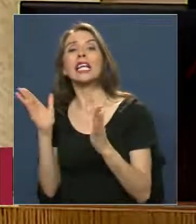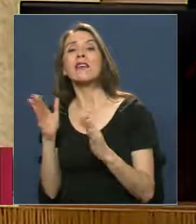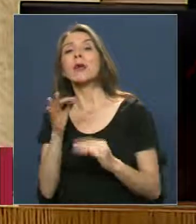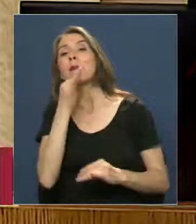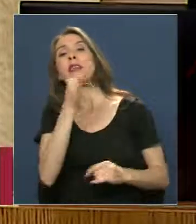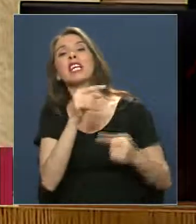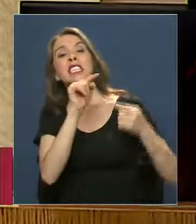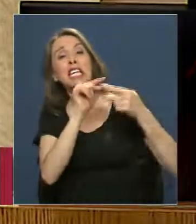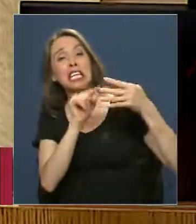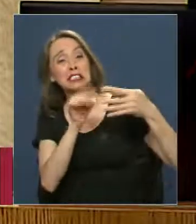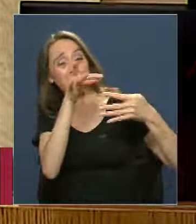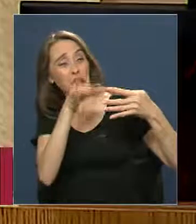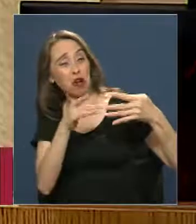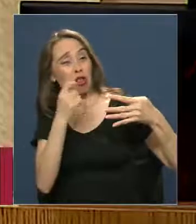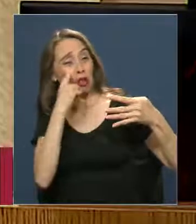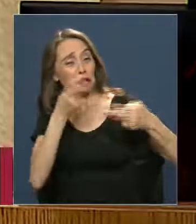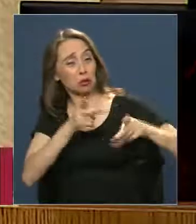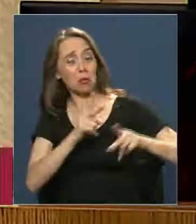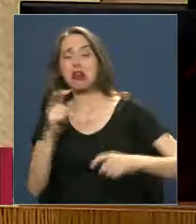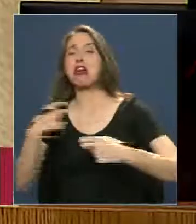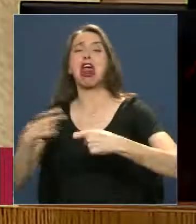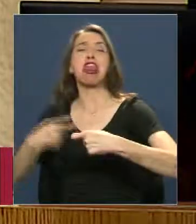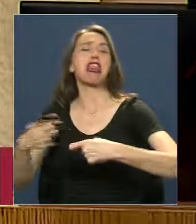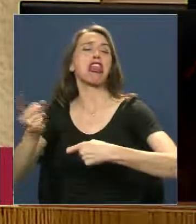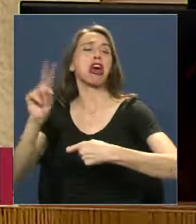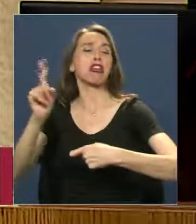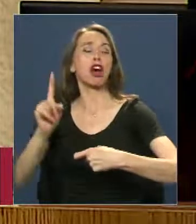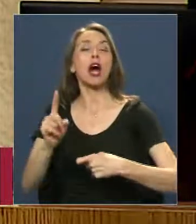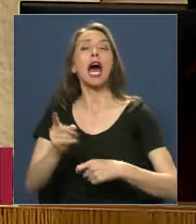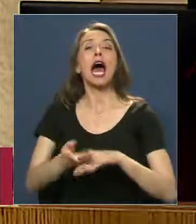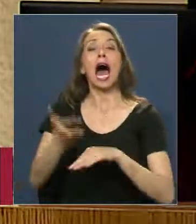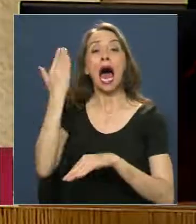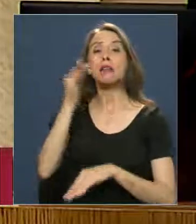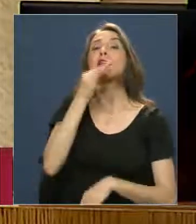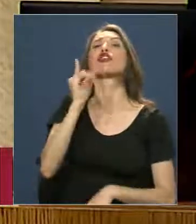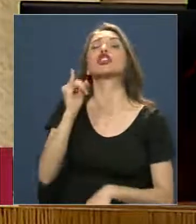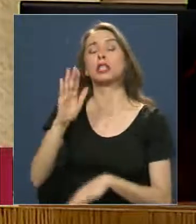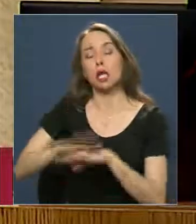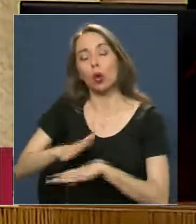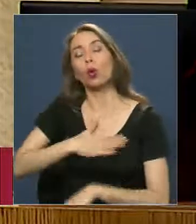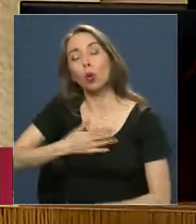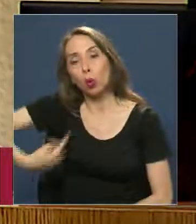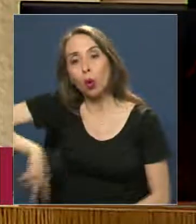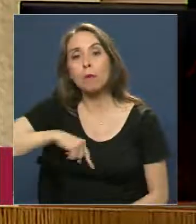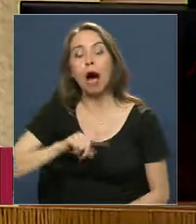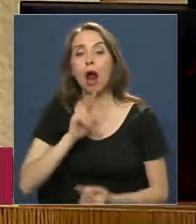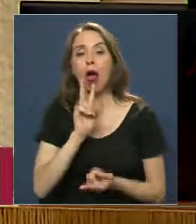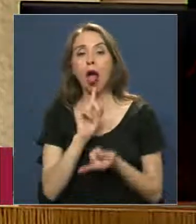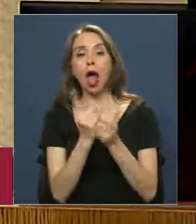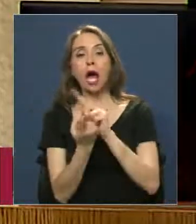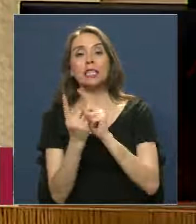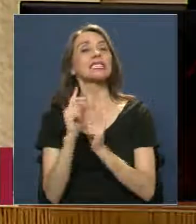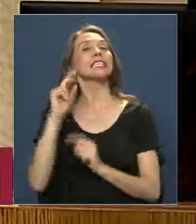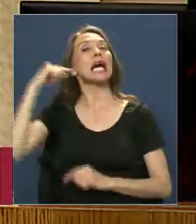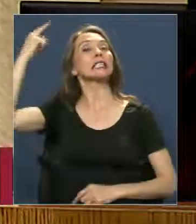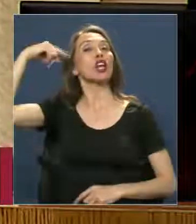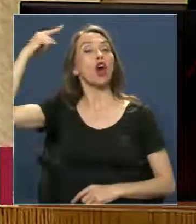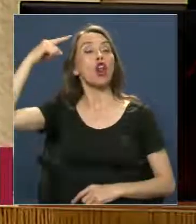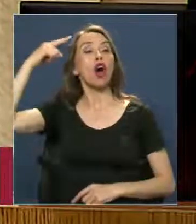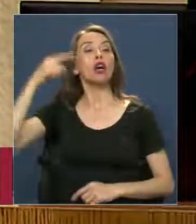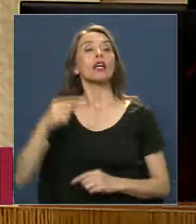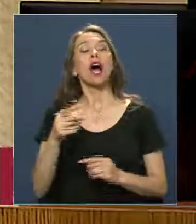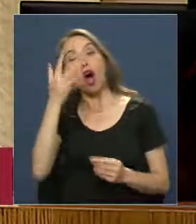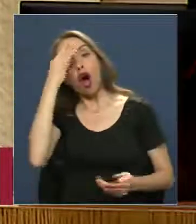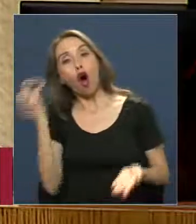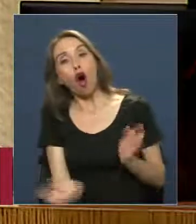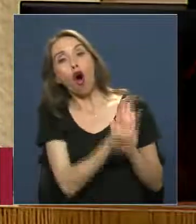Antes hicieron un mea culpa, pero ahora se están haciendo los locos. Y están abandonando la verdad histórica, buscando la forma de